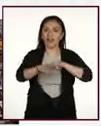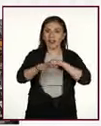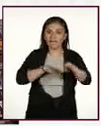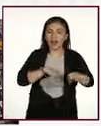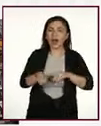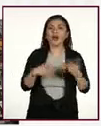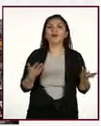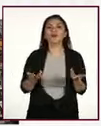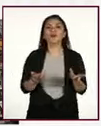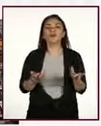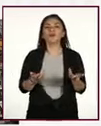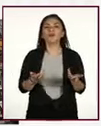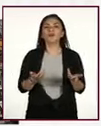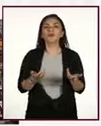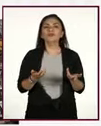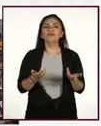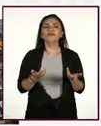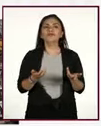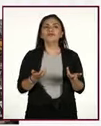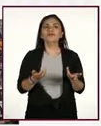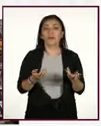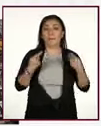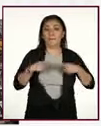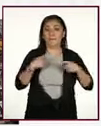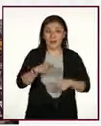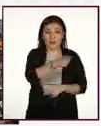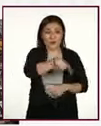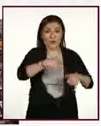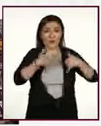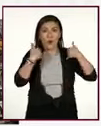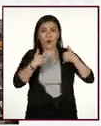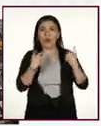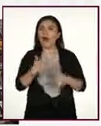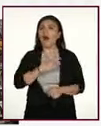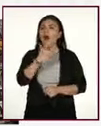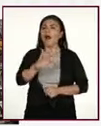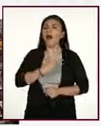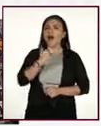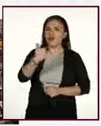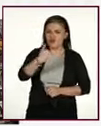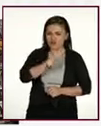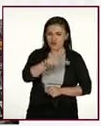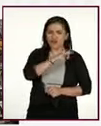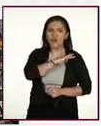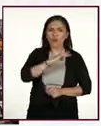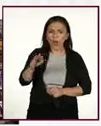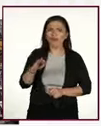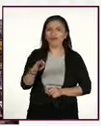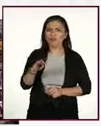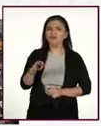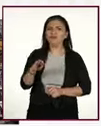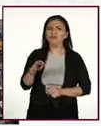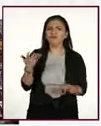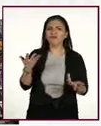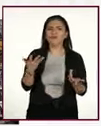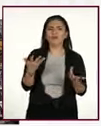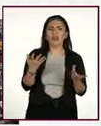empleo, que estas personas jóvenes sientan que pueden tener